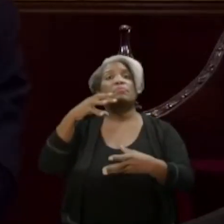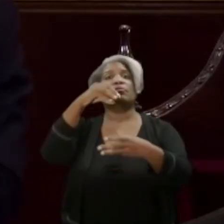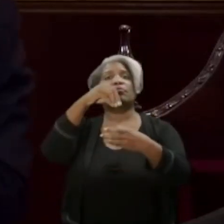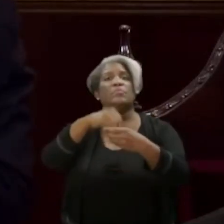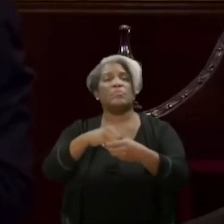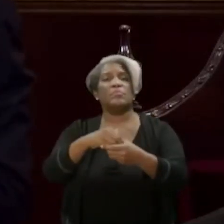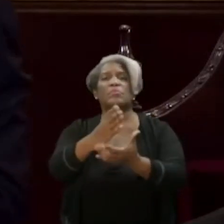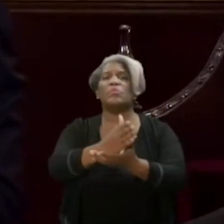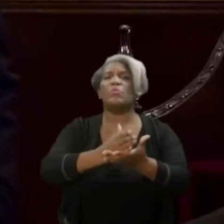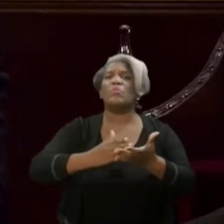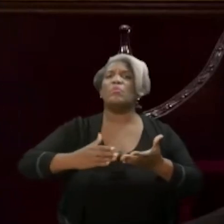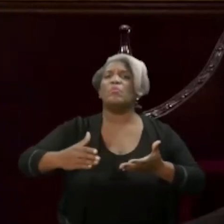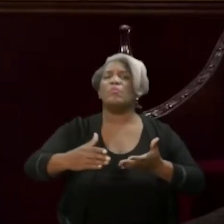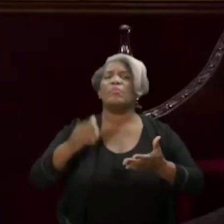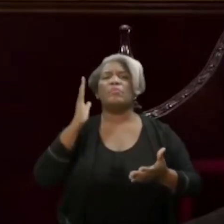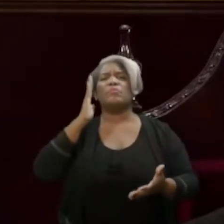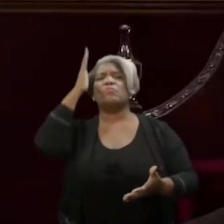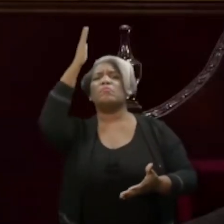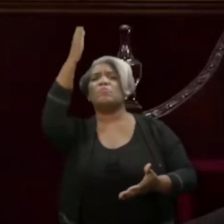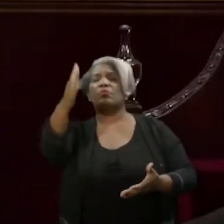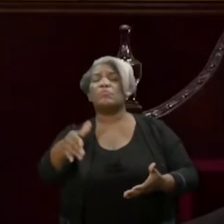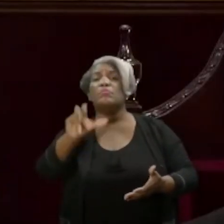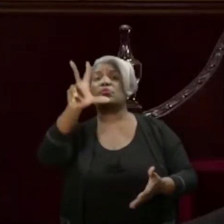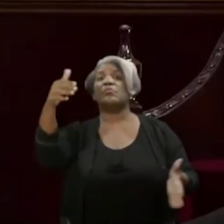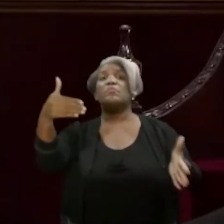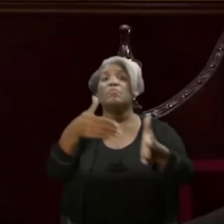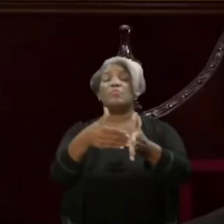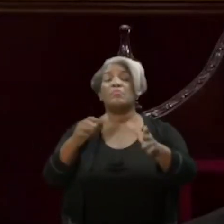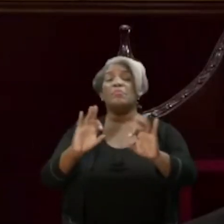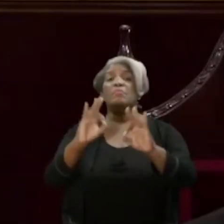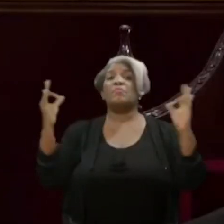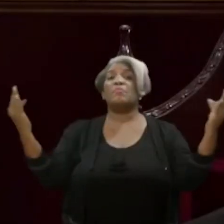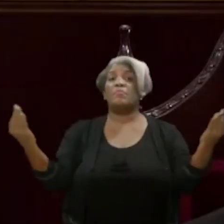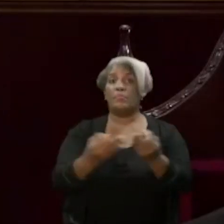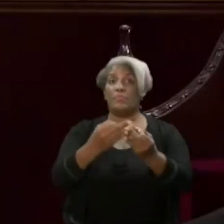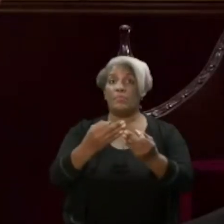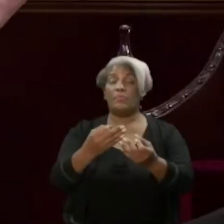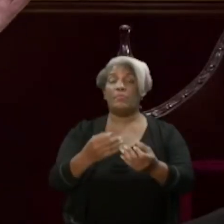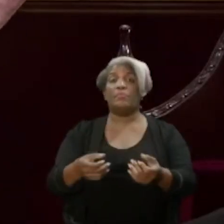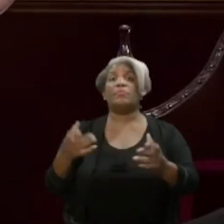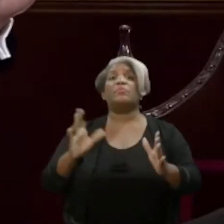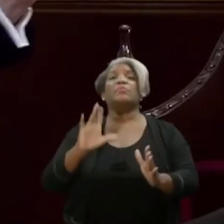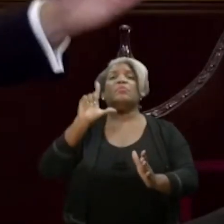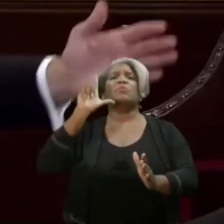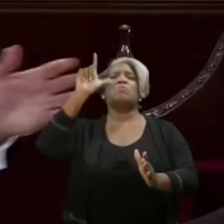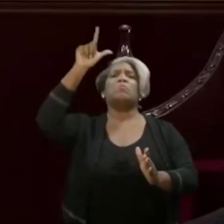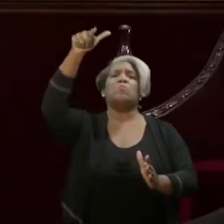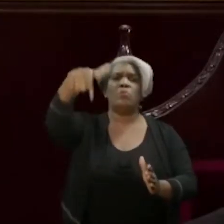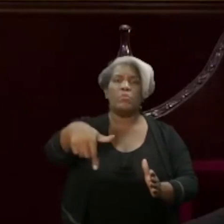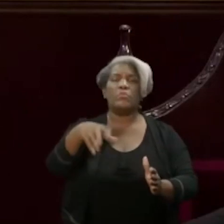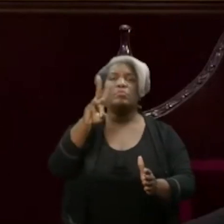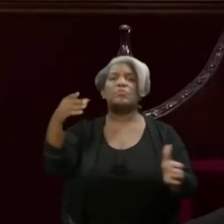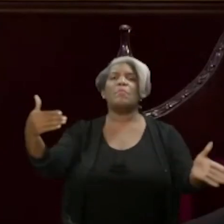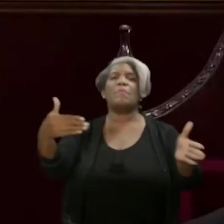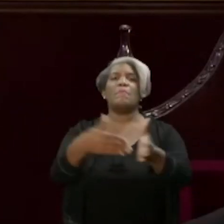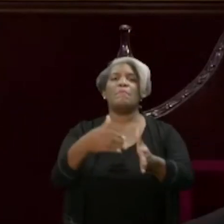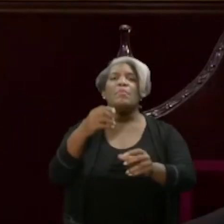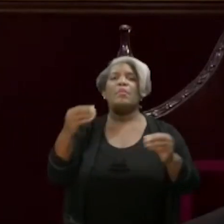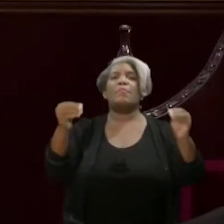fase piloto que contempla llegar hasta 3.000 familias para adicionar otras 6.000 durante este año